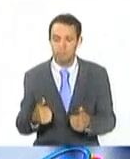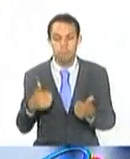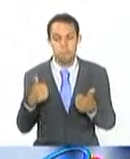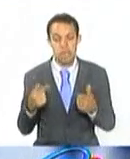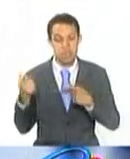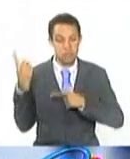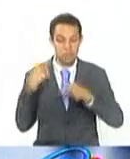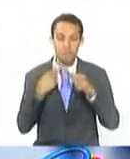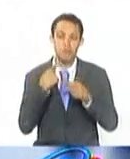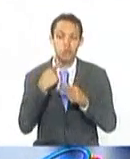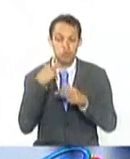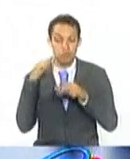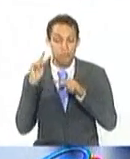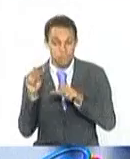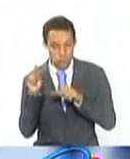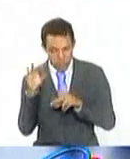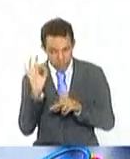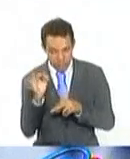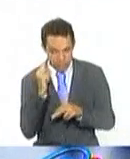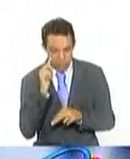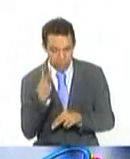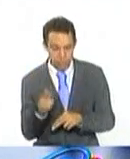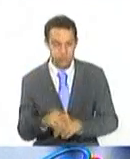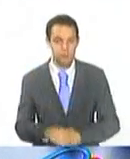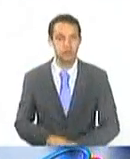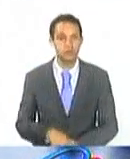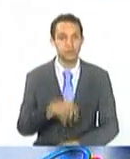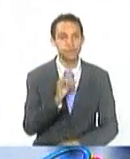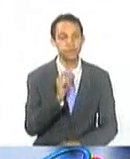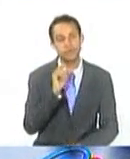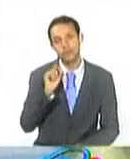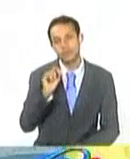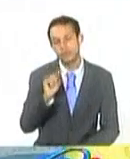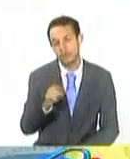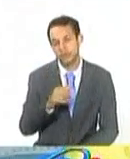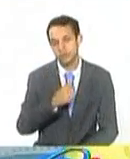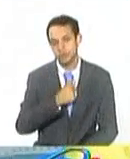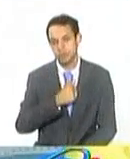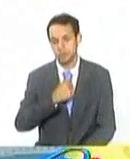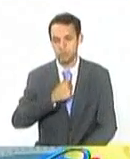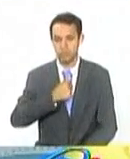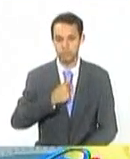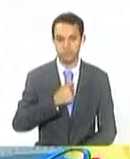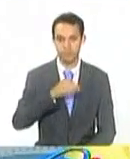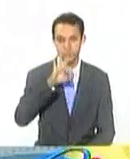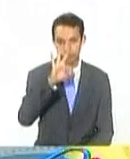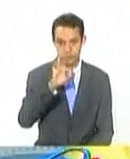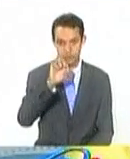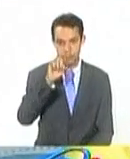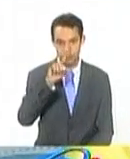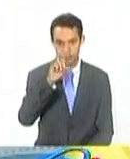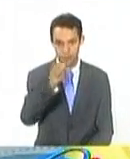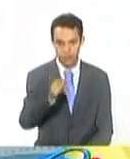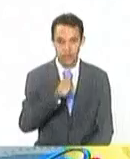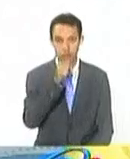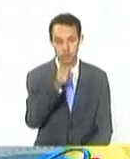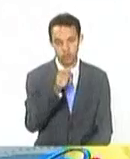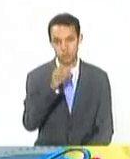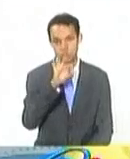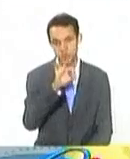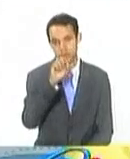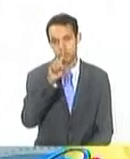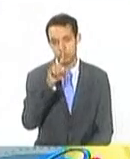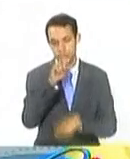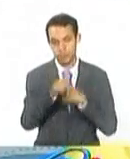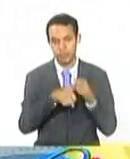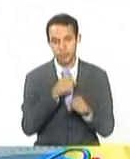programa y una preguntica doctor resulta que yo tengo yo tengo 81 años voy d el médico